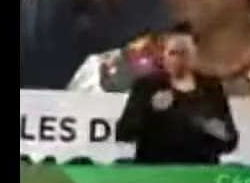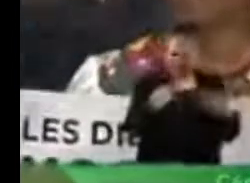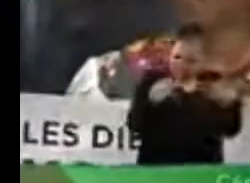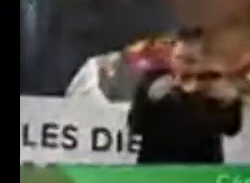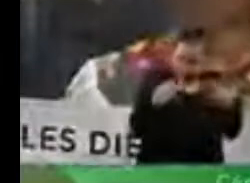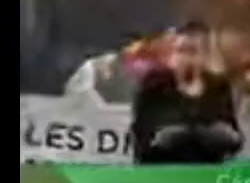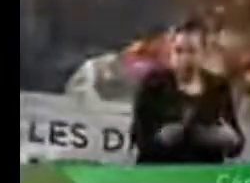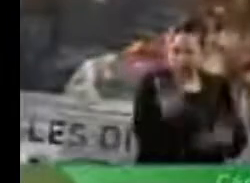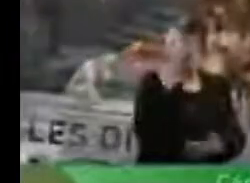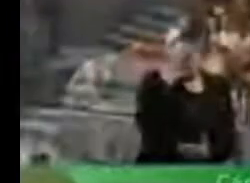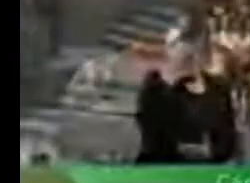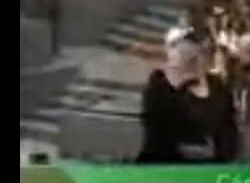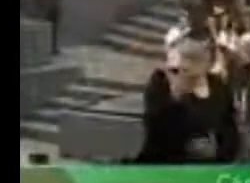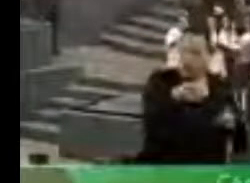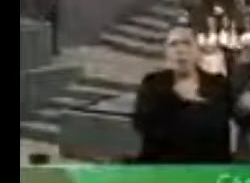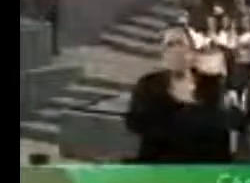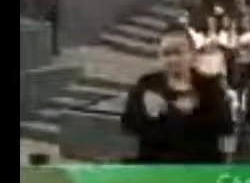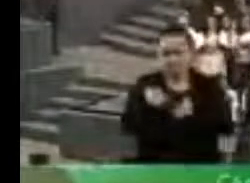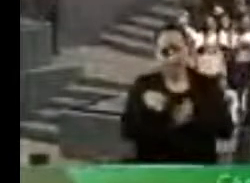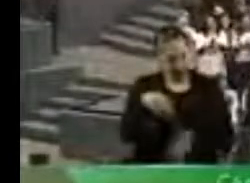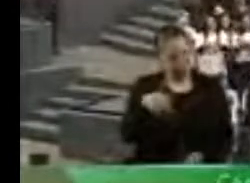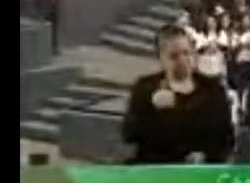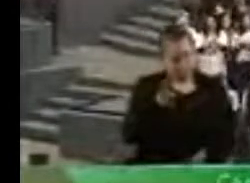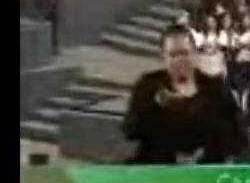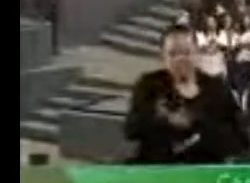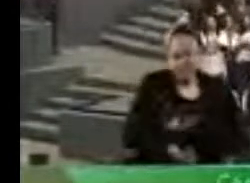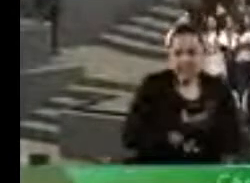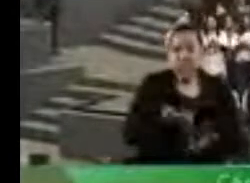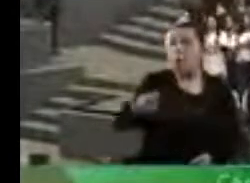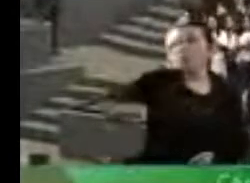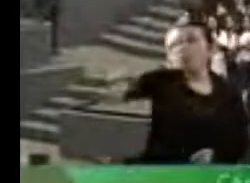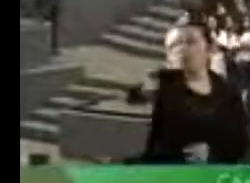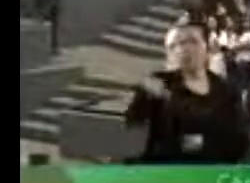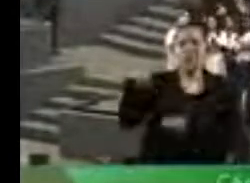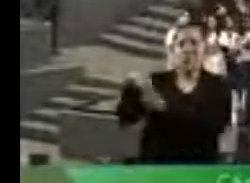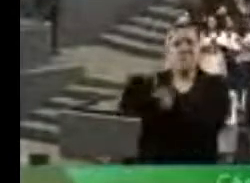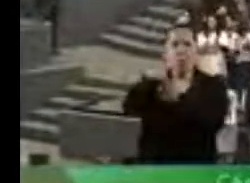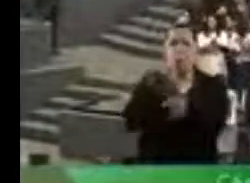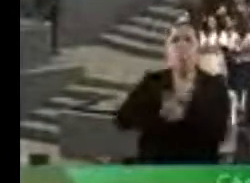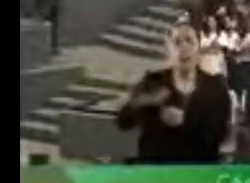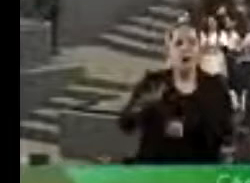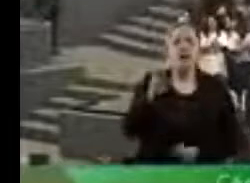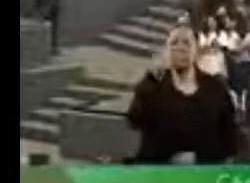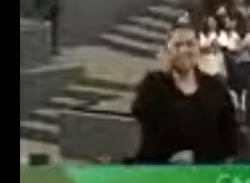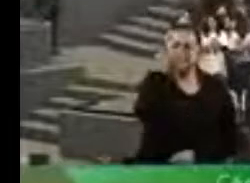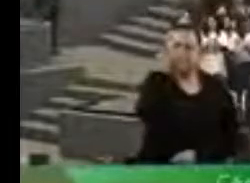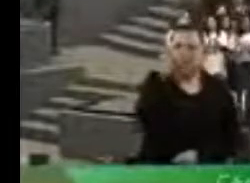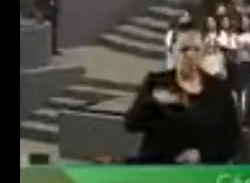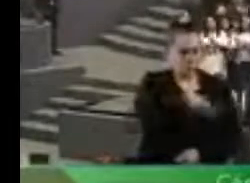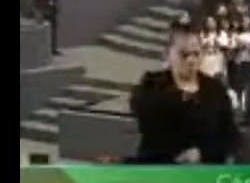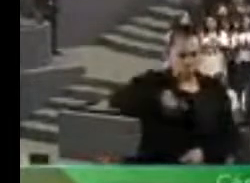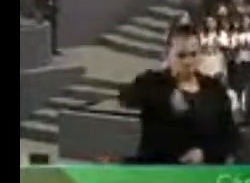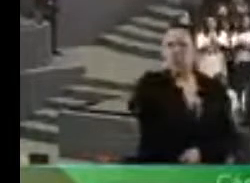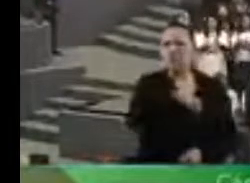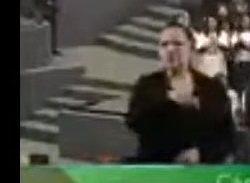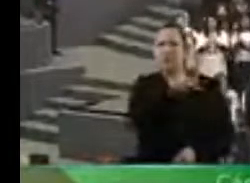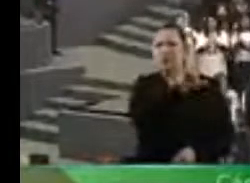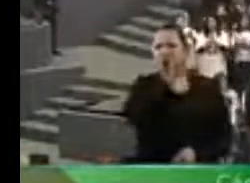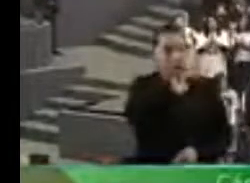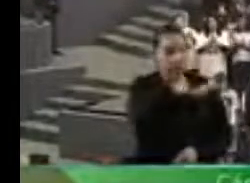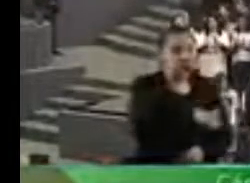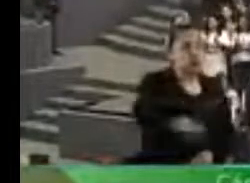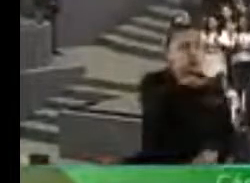voto porque el nuestro está con la nación, está con el pueblo, está con la patria, está del